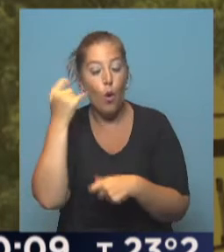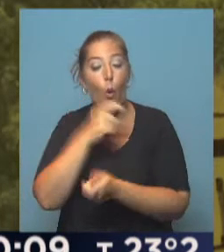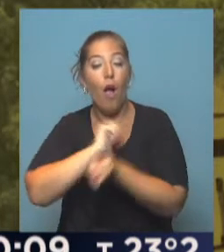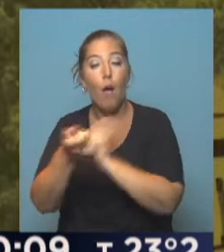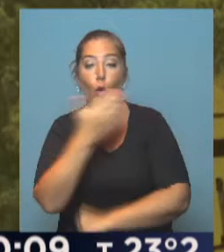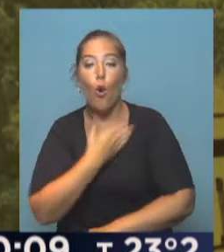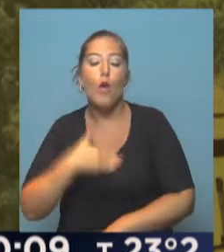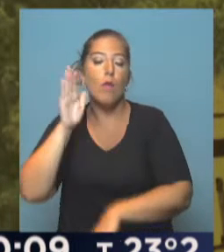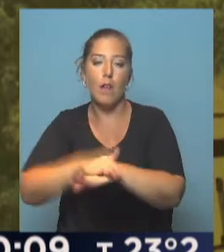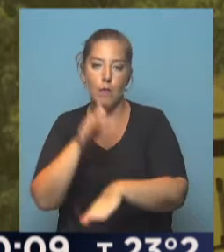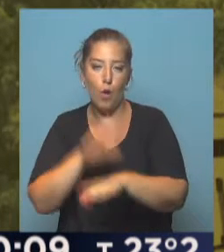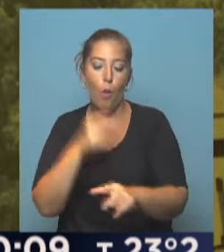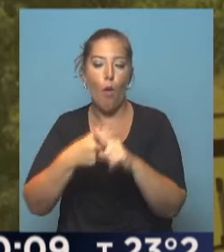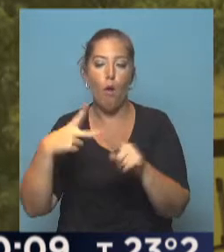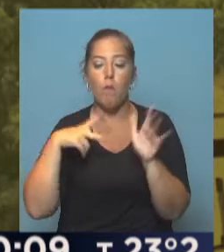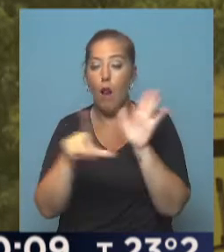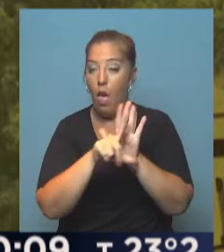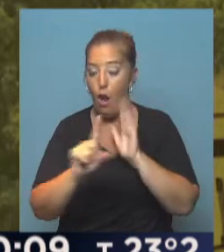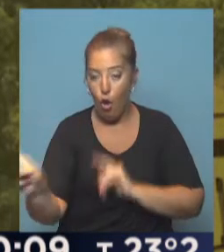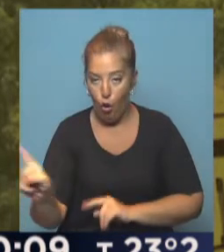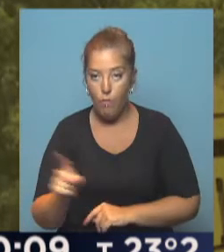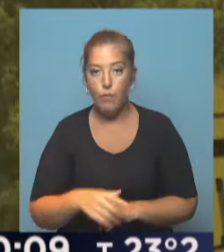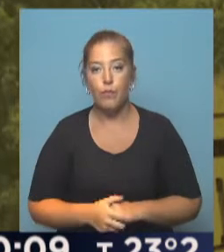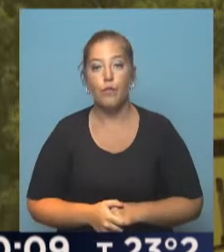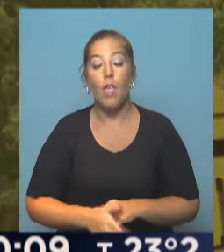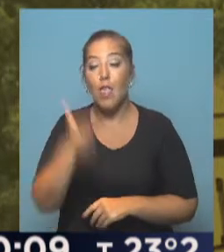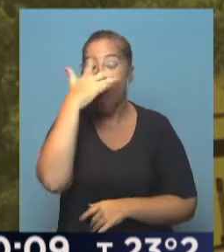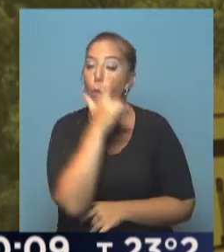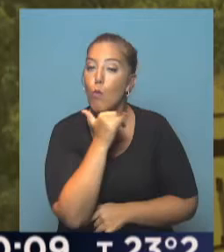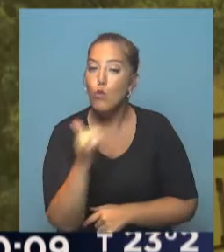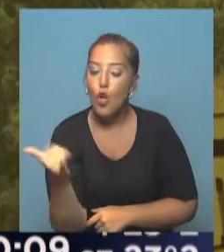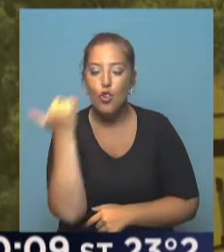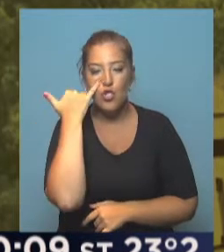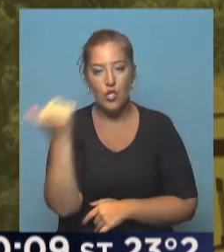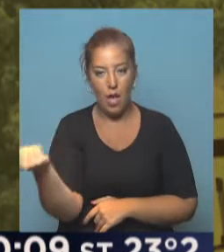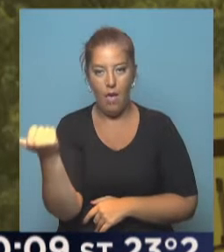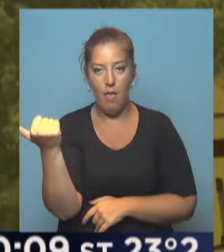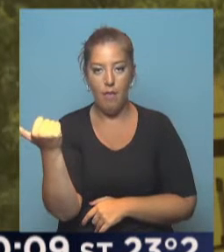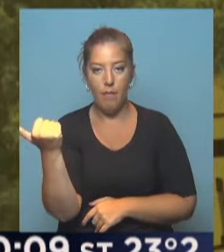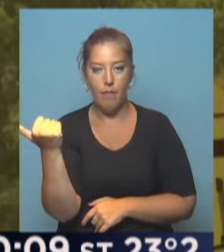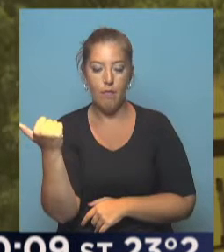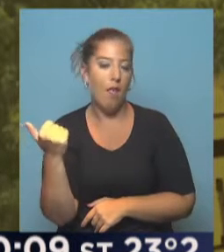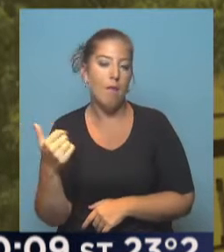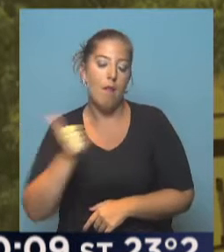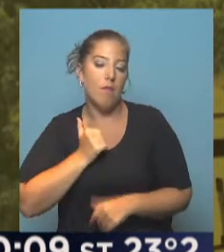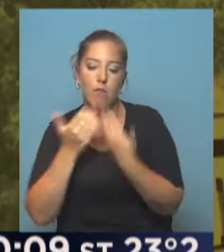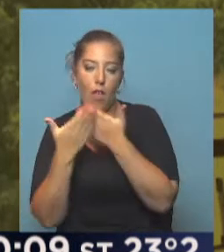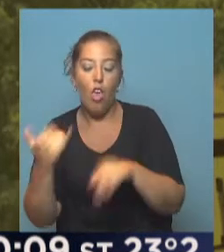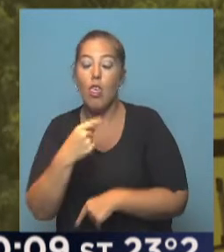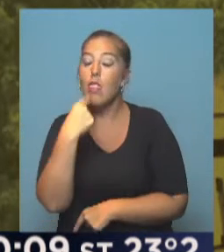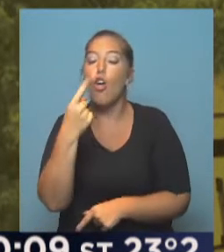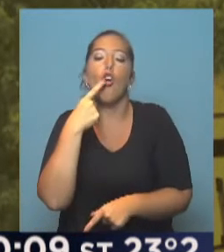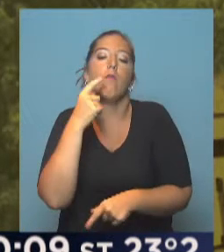llegó el procesamiento por enriquecimiento ilícito. Él luego anunció, fuera ya de la esfera militar, que quería dedicarse a la